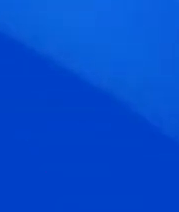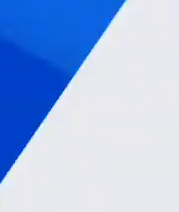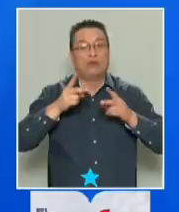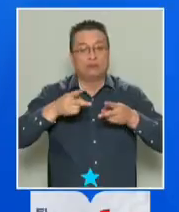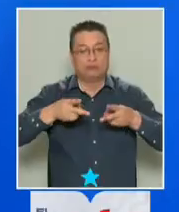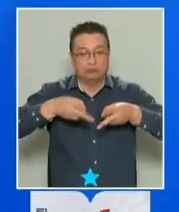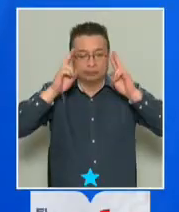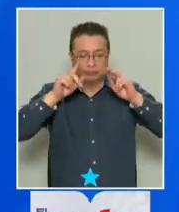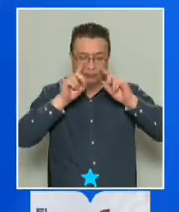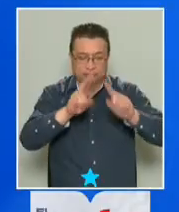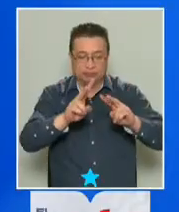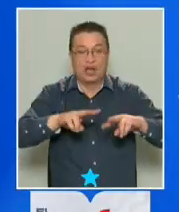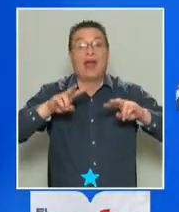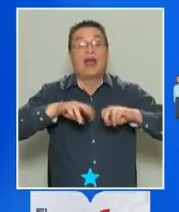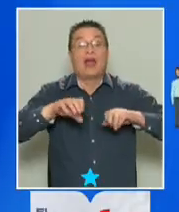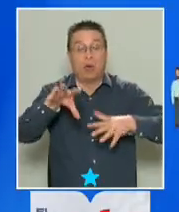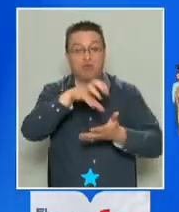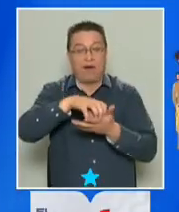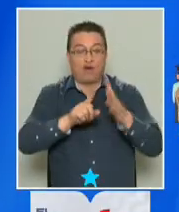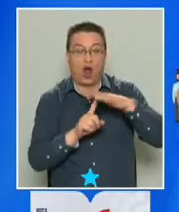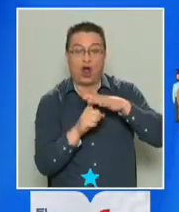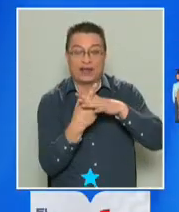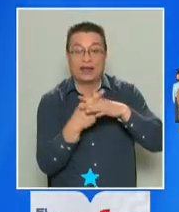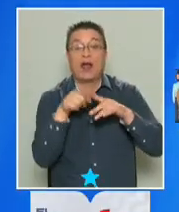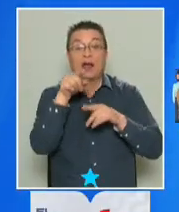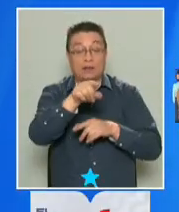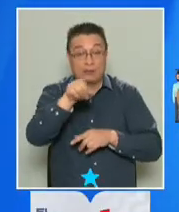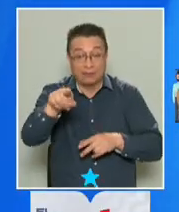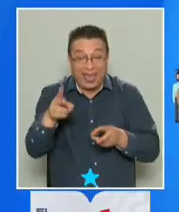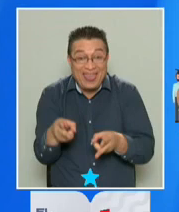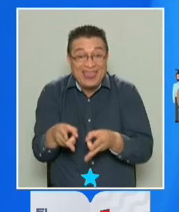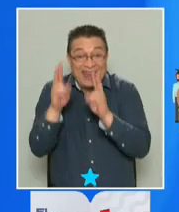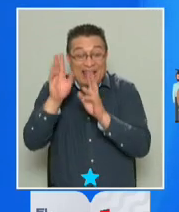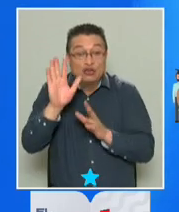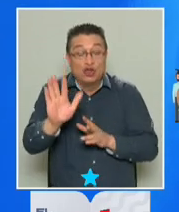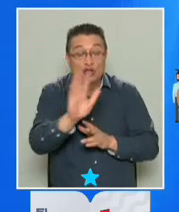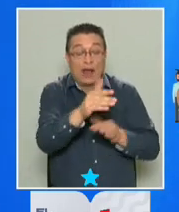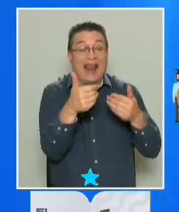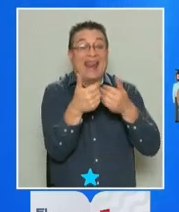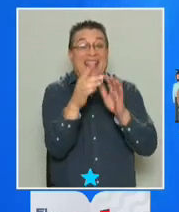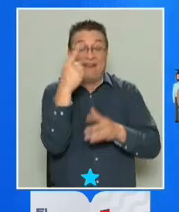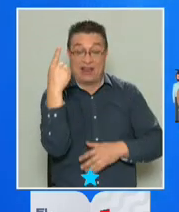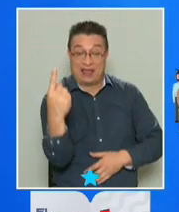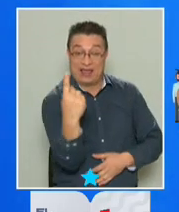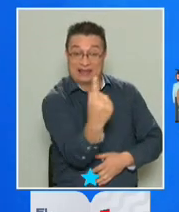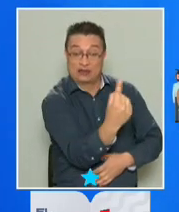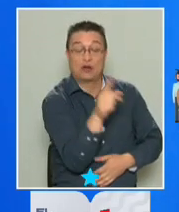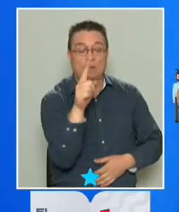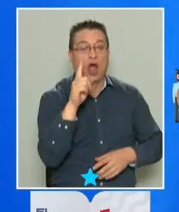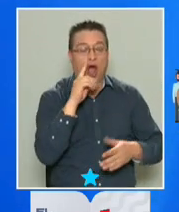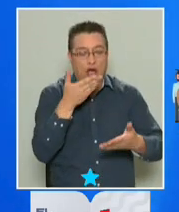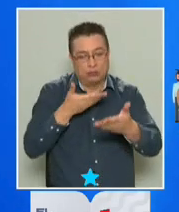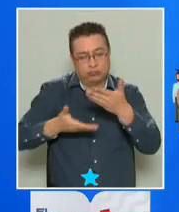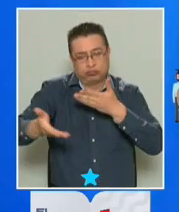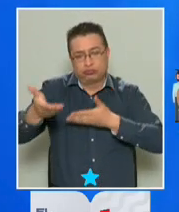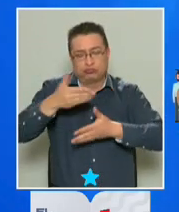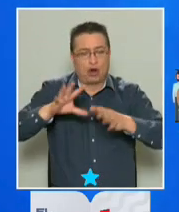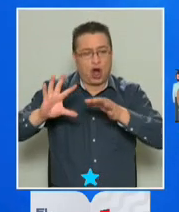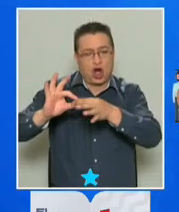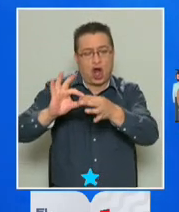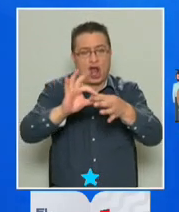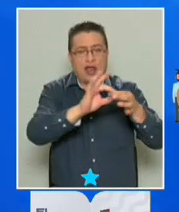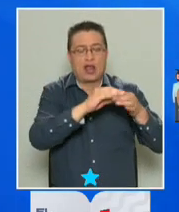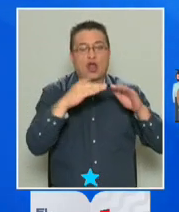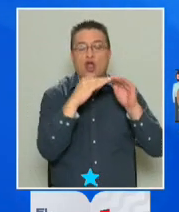jurídicos de los pueblos indígenas los que en virtud de su derecho a la libre determinación coexisten coordinados en un